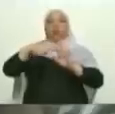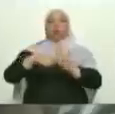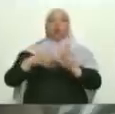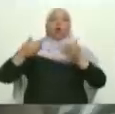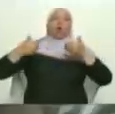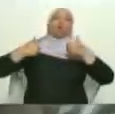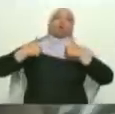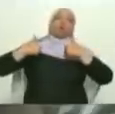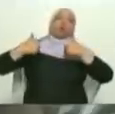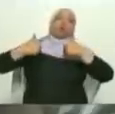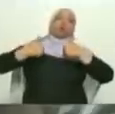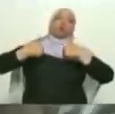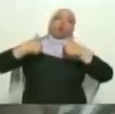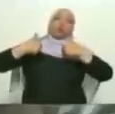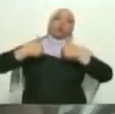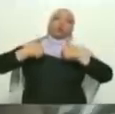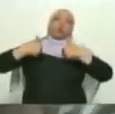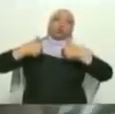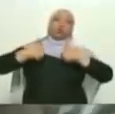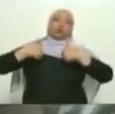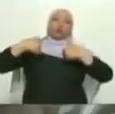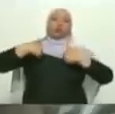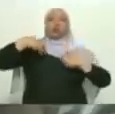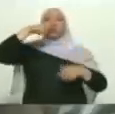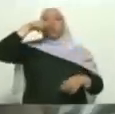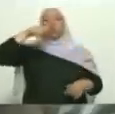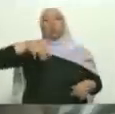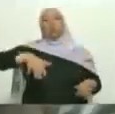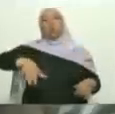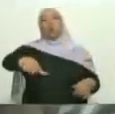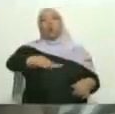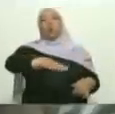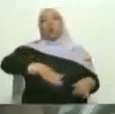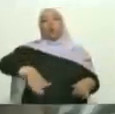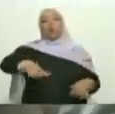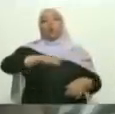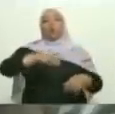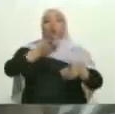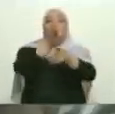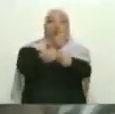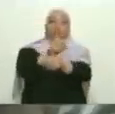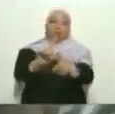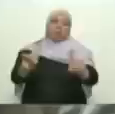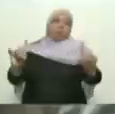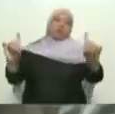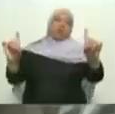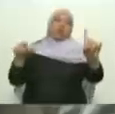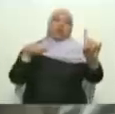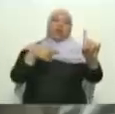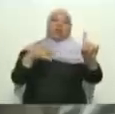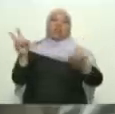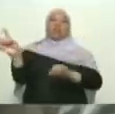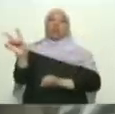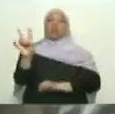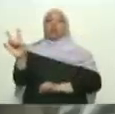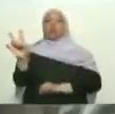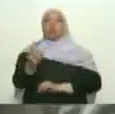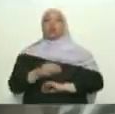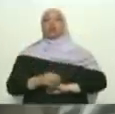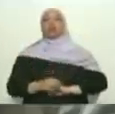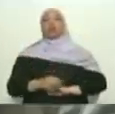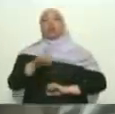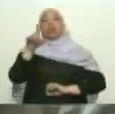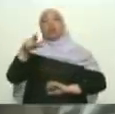pueblo, bueno, no importa, el fin era destruir la democracia venezolana. Por un lado, esas